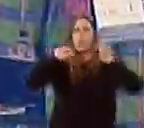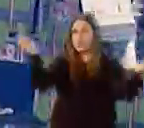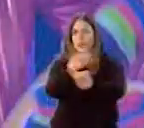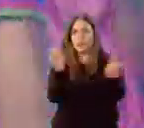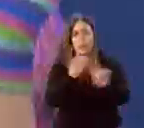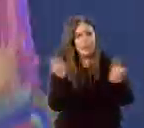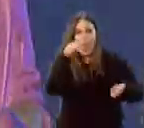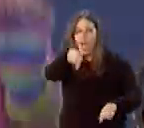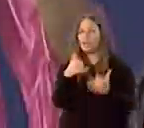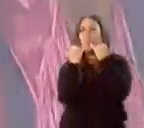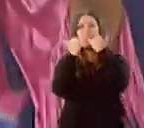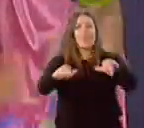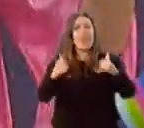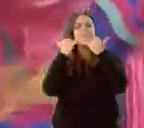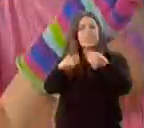está